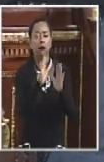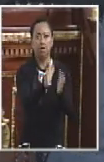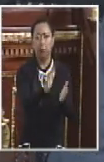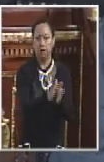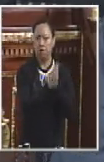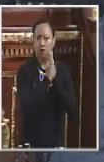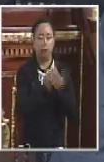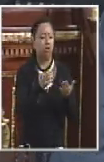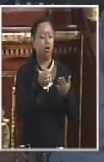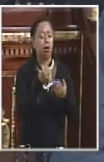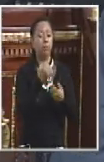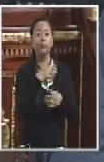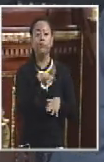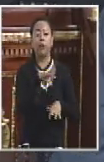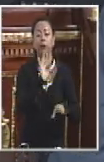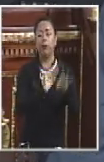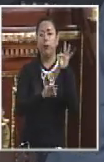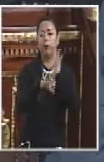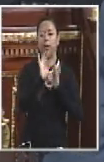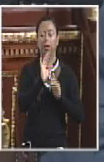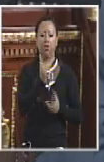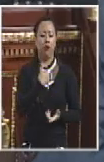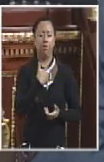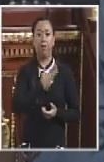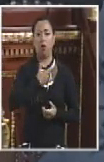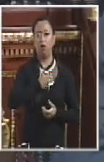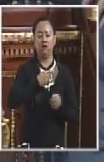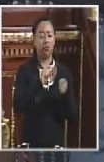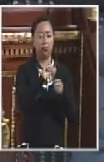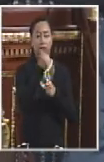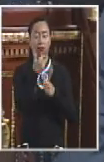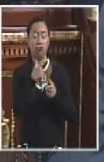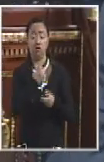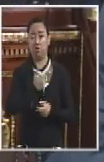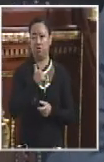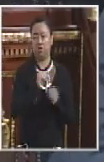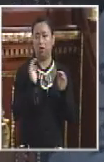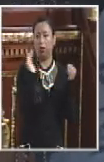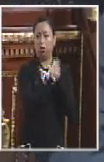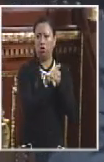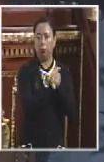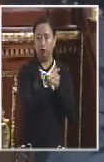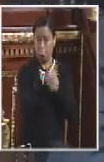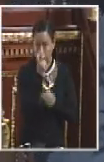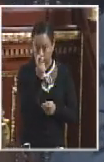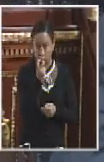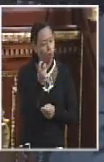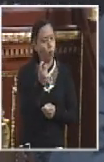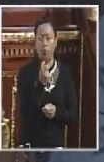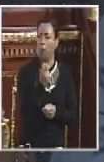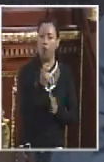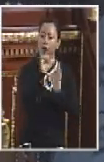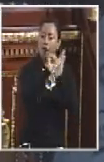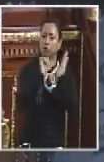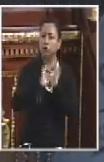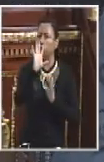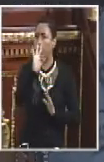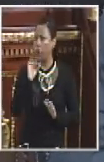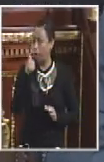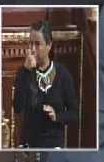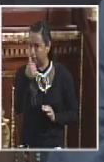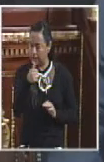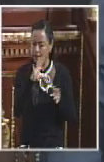agarrar unos artículos que nos convienen y no hacerle caso a otros que no. El artículo 46,